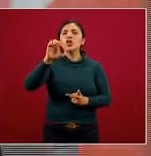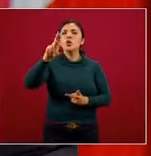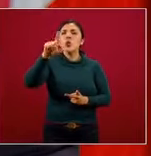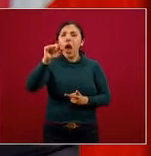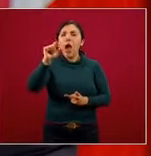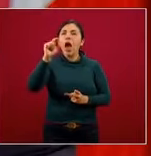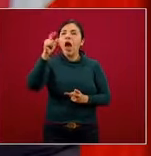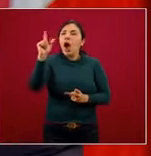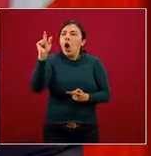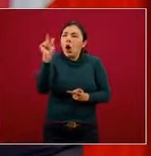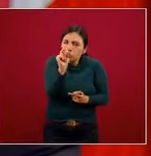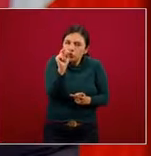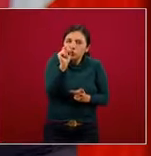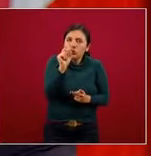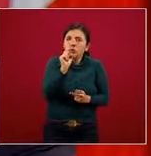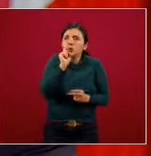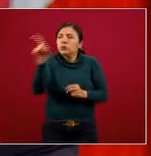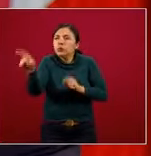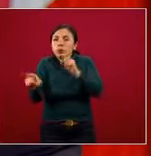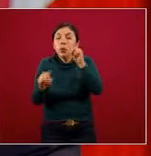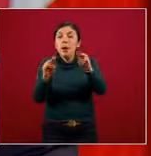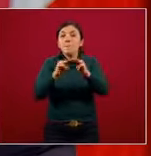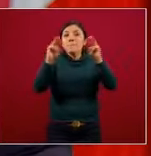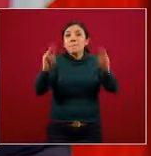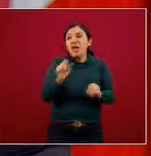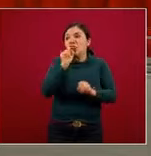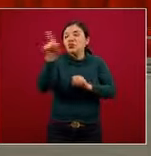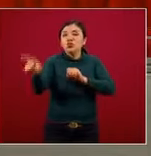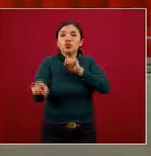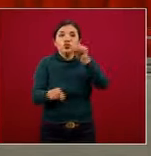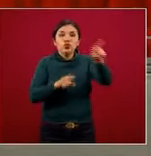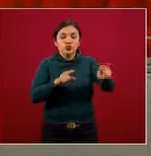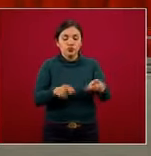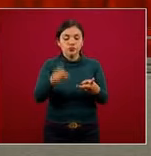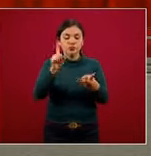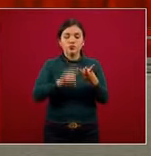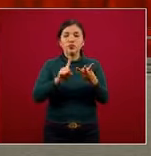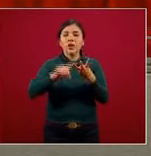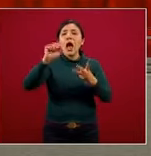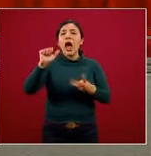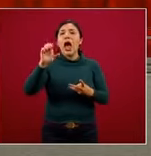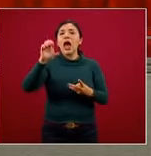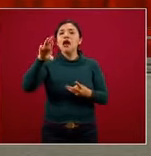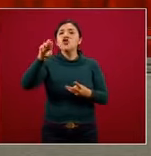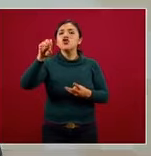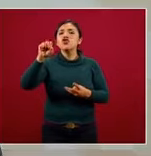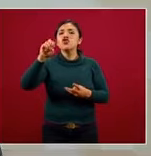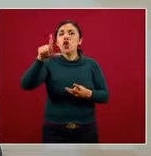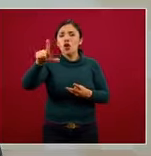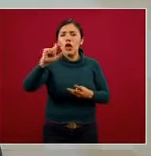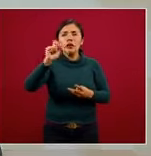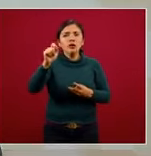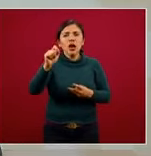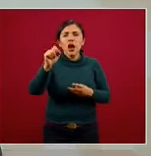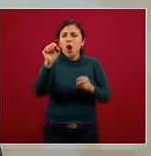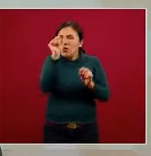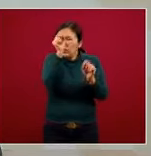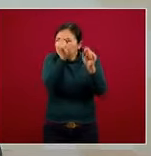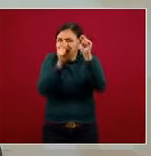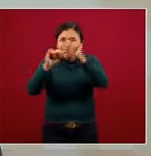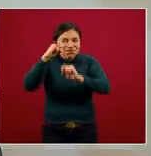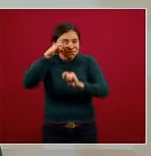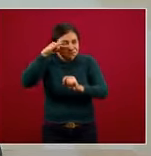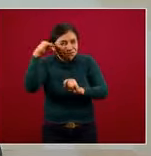más pequeñas y se proyectan a algunos metros de distancia, y hay aerosoles, y son gotas